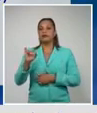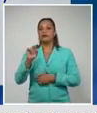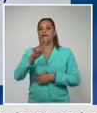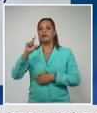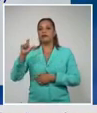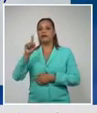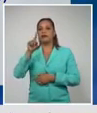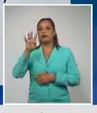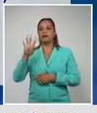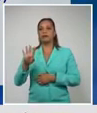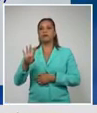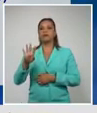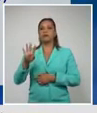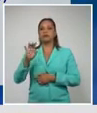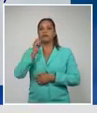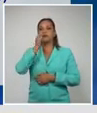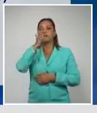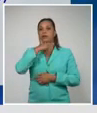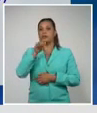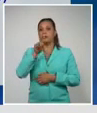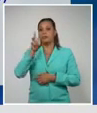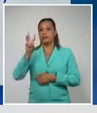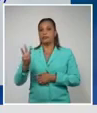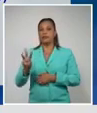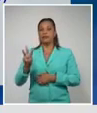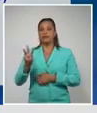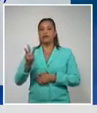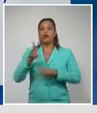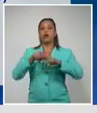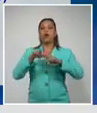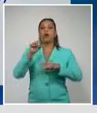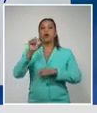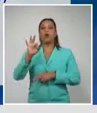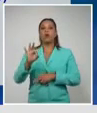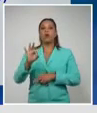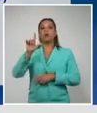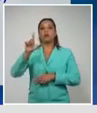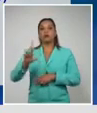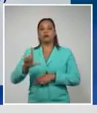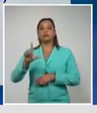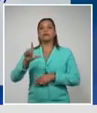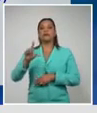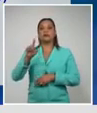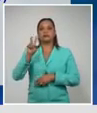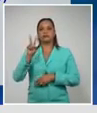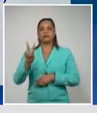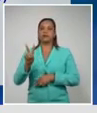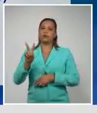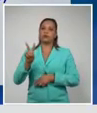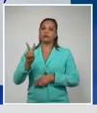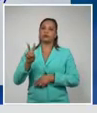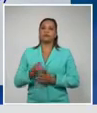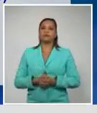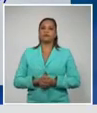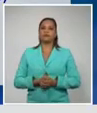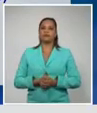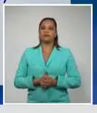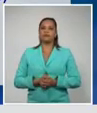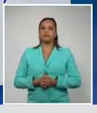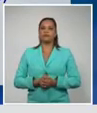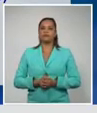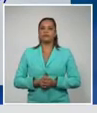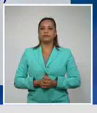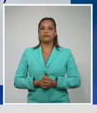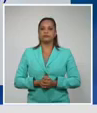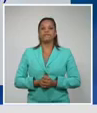14, Ciego de Ávila 13 y la provincia de Holguín diagnostica 2 casos en el día de ayer.